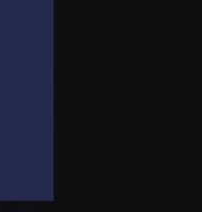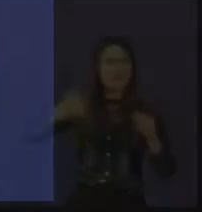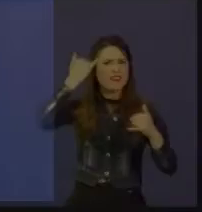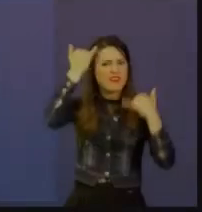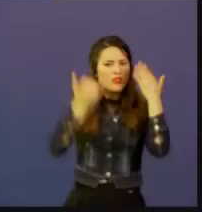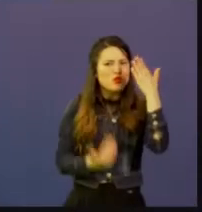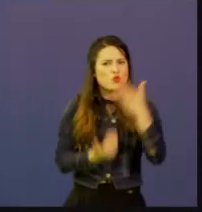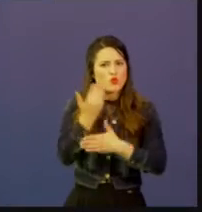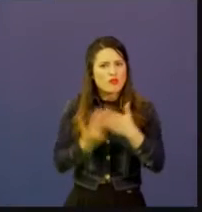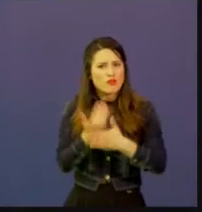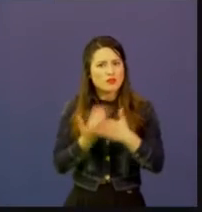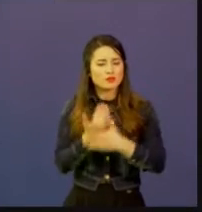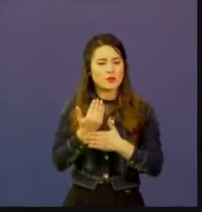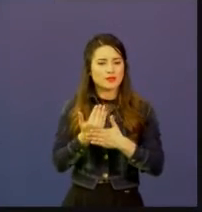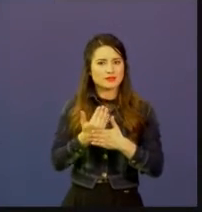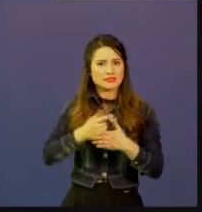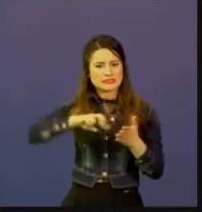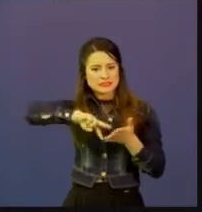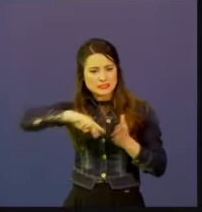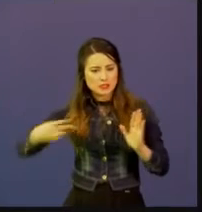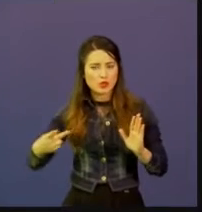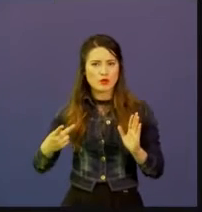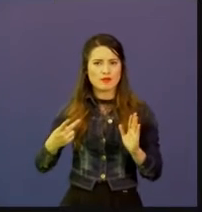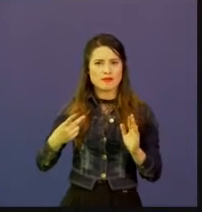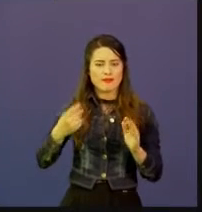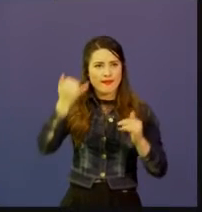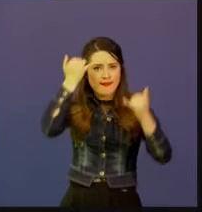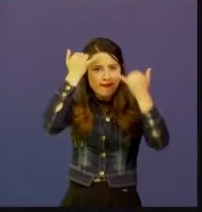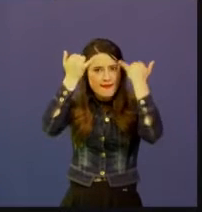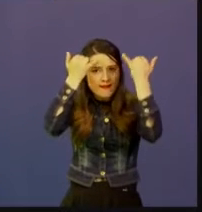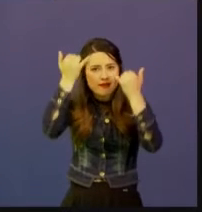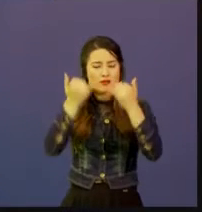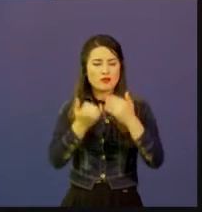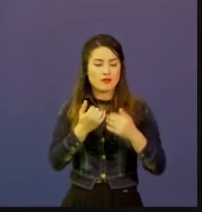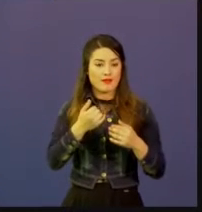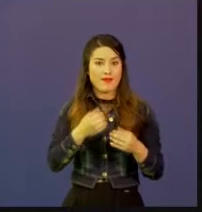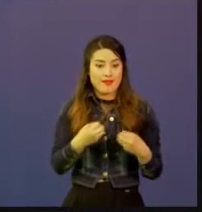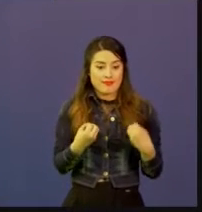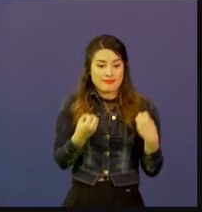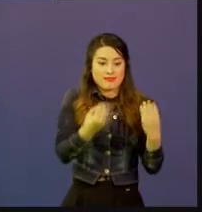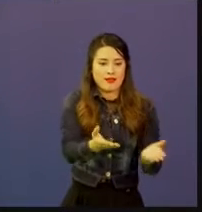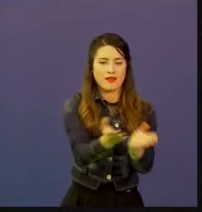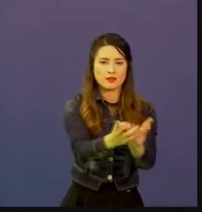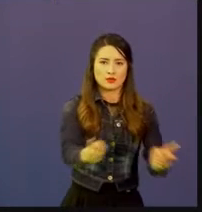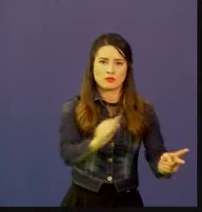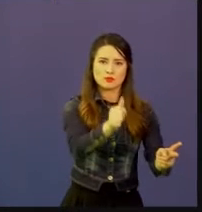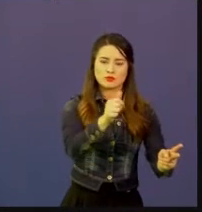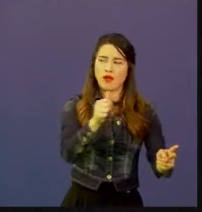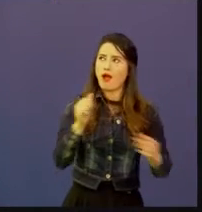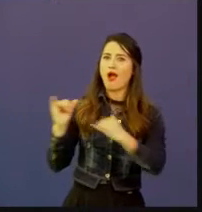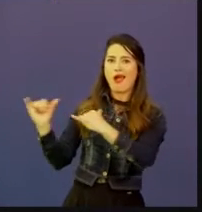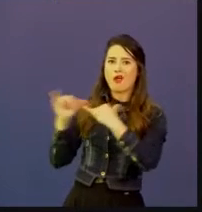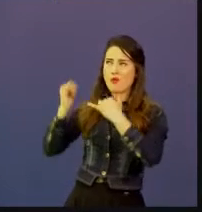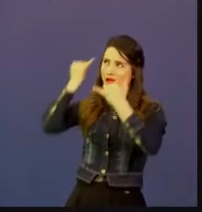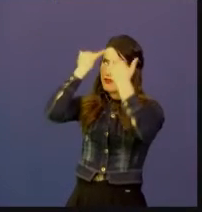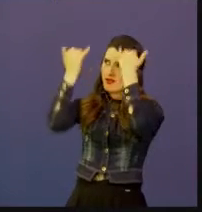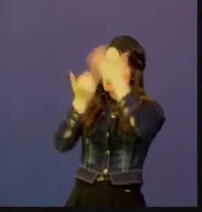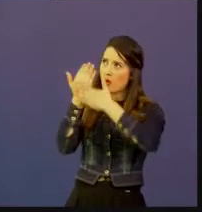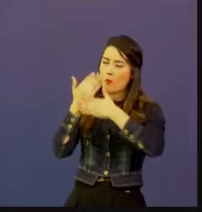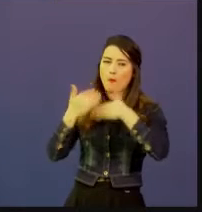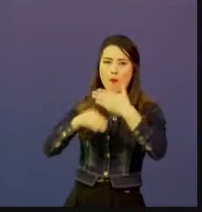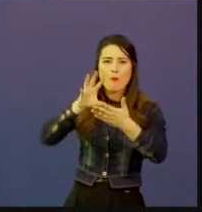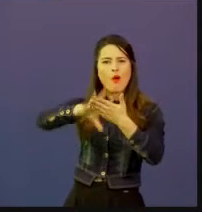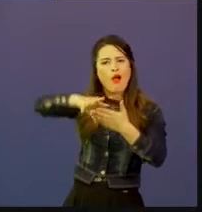sean creativas, que fomenten la capacidad innovadora y creadora de nuestros estudiantes para lograr aprendizajes significativos, o lo